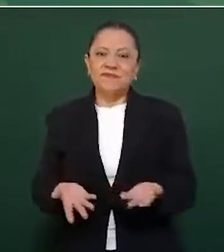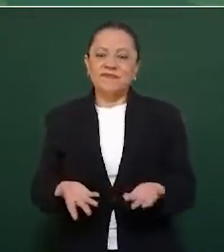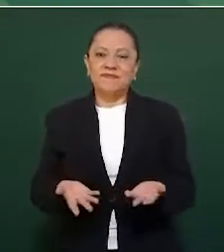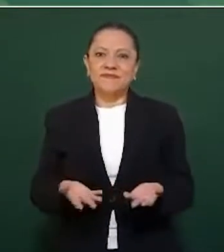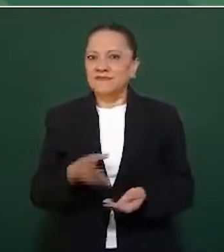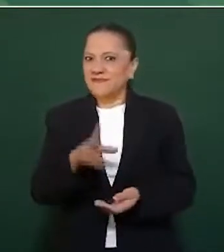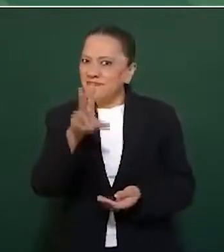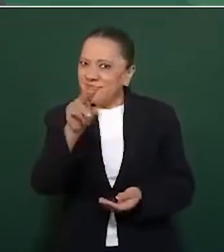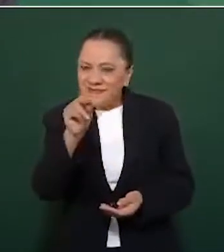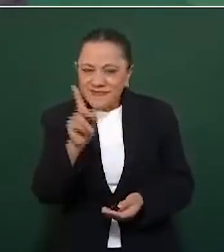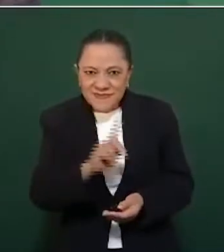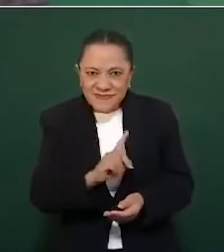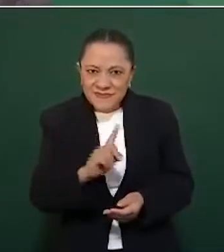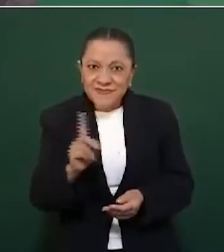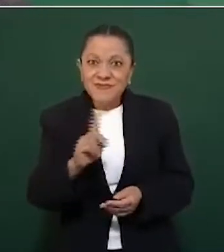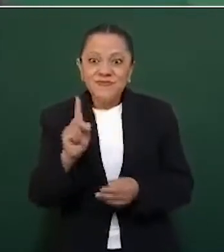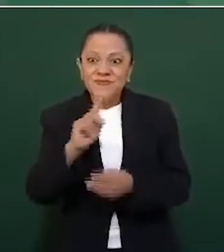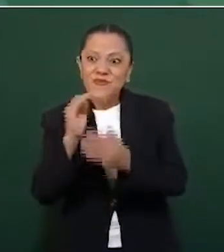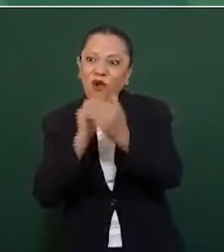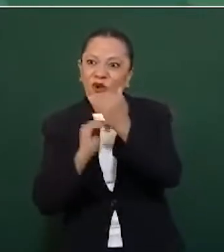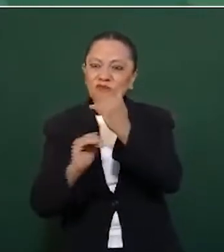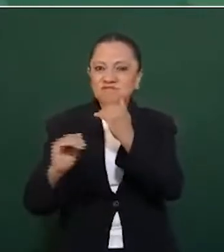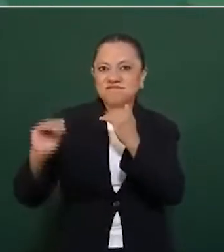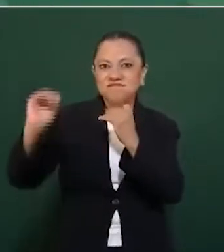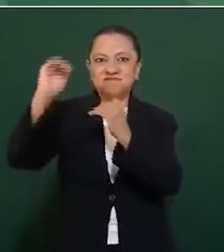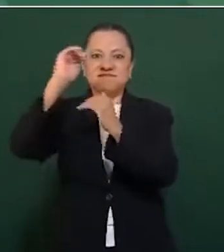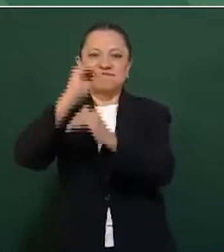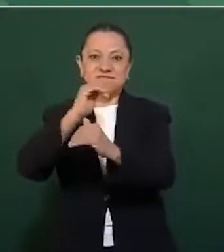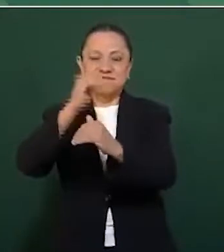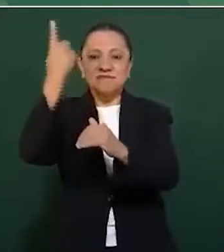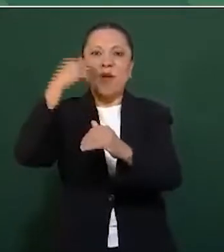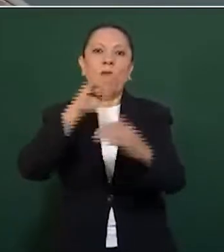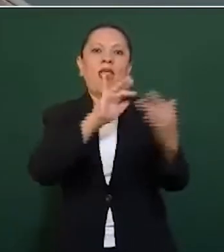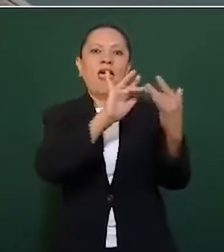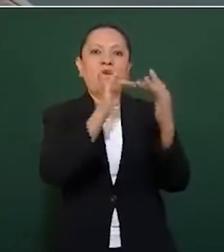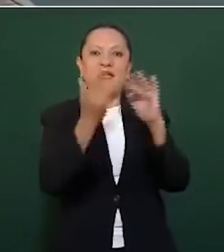No suben a la red